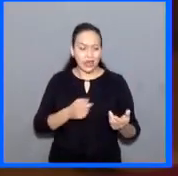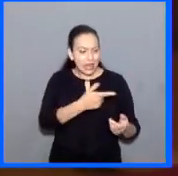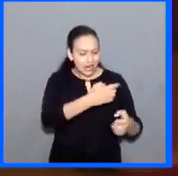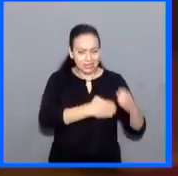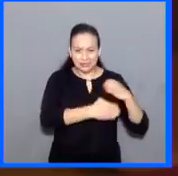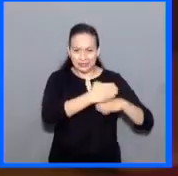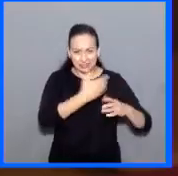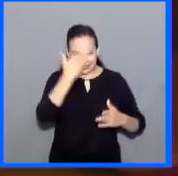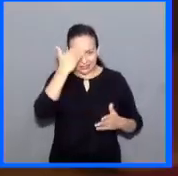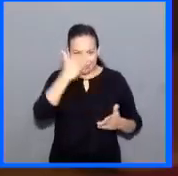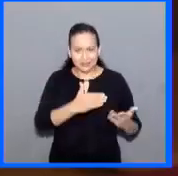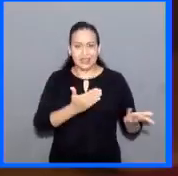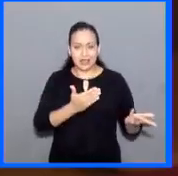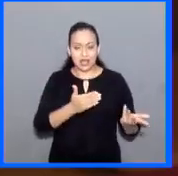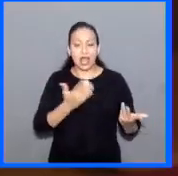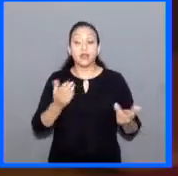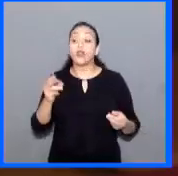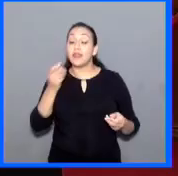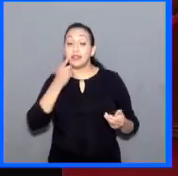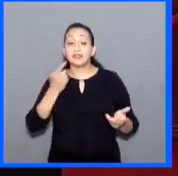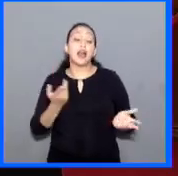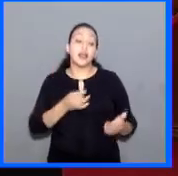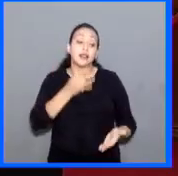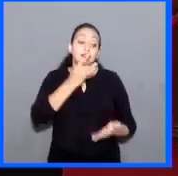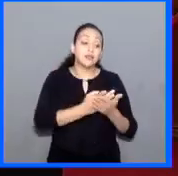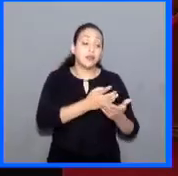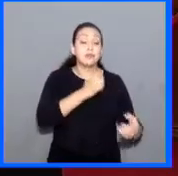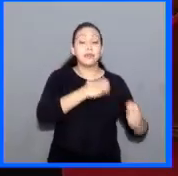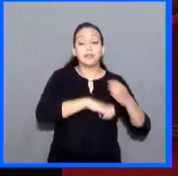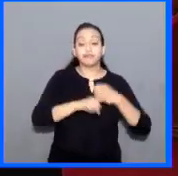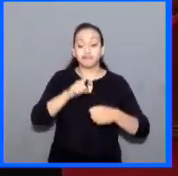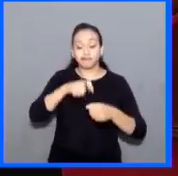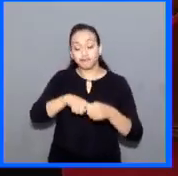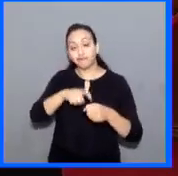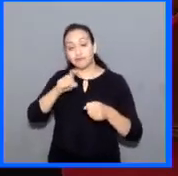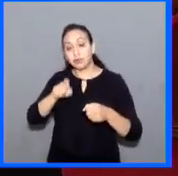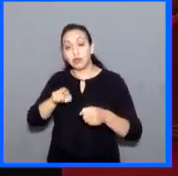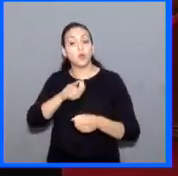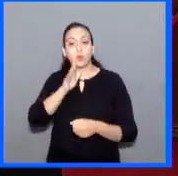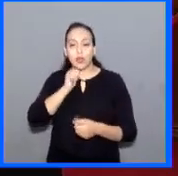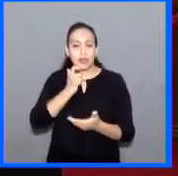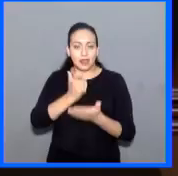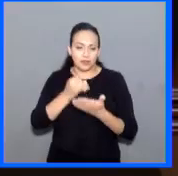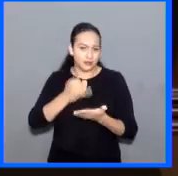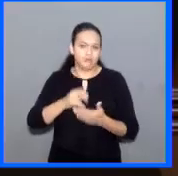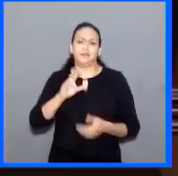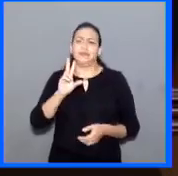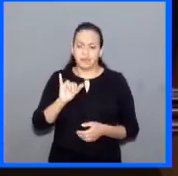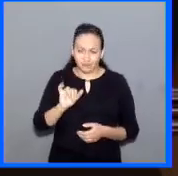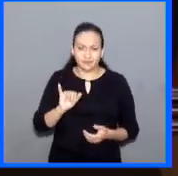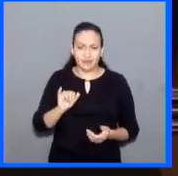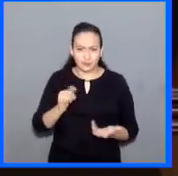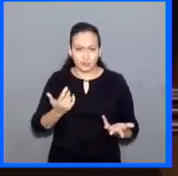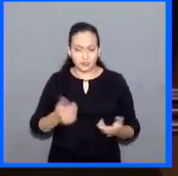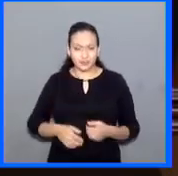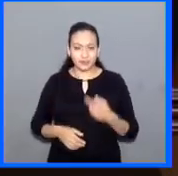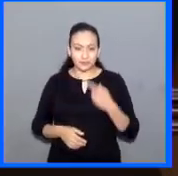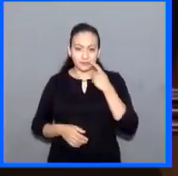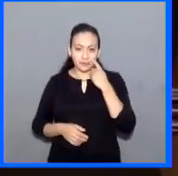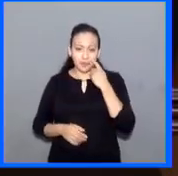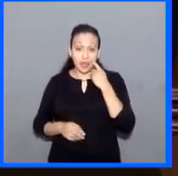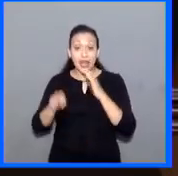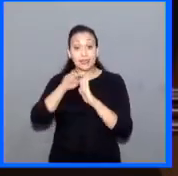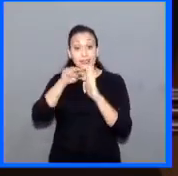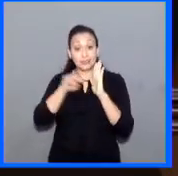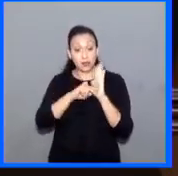existe una excepción que las excluya del ejercicio de las facultades de verificación fiscal. Las normas que regulan o